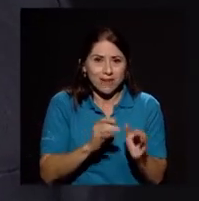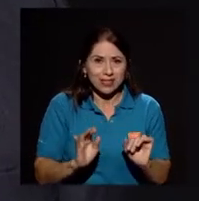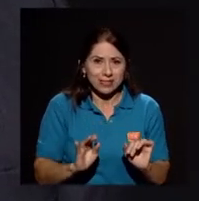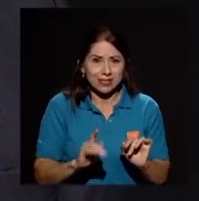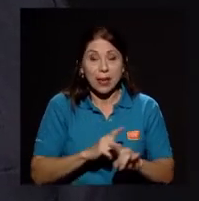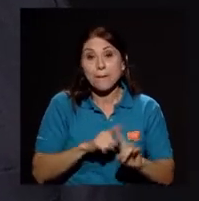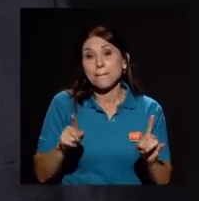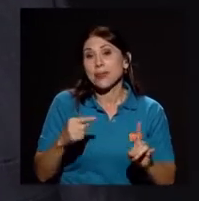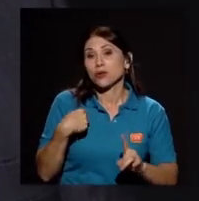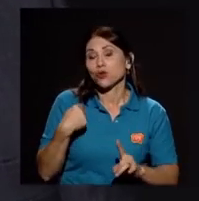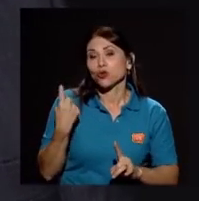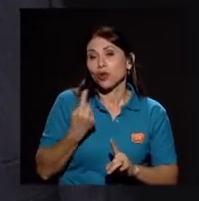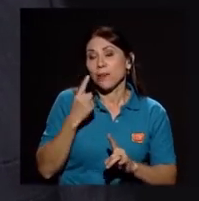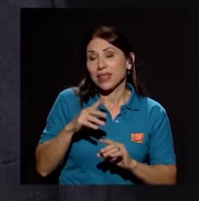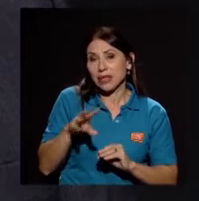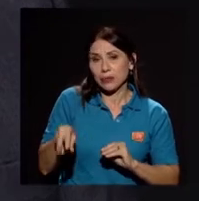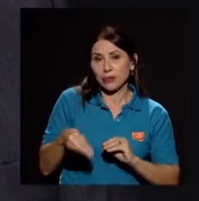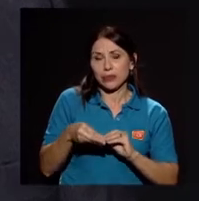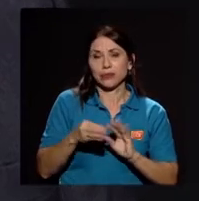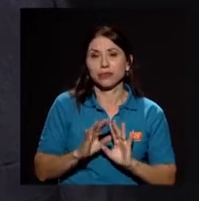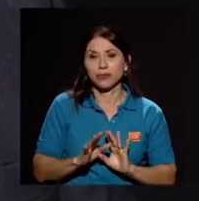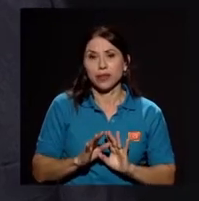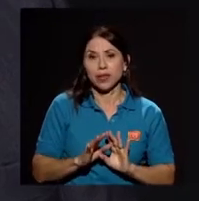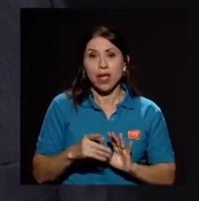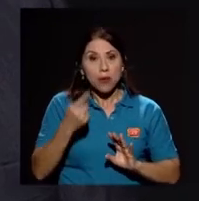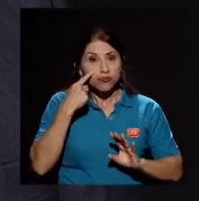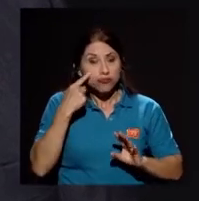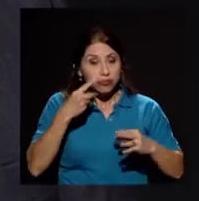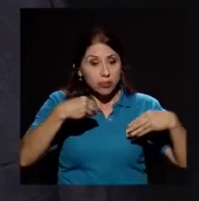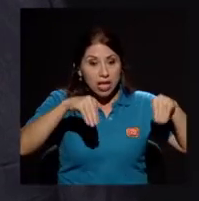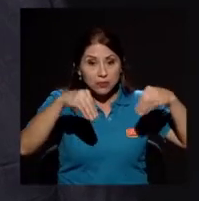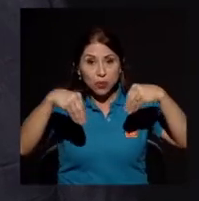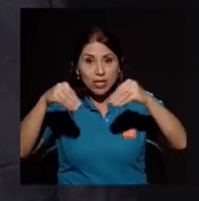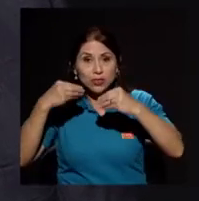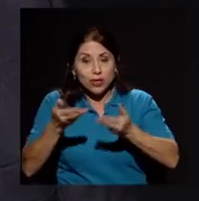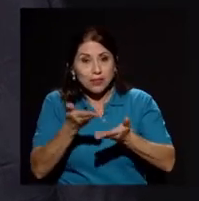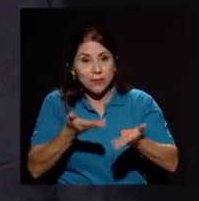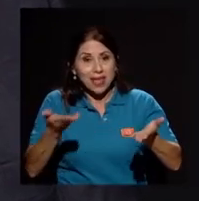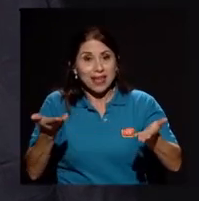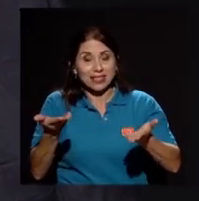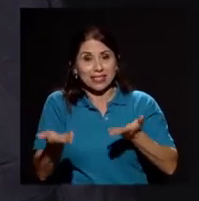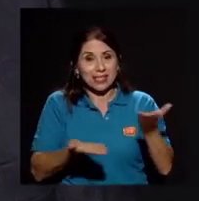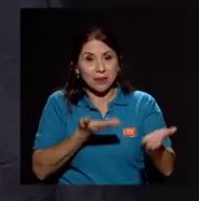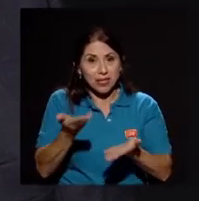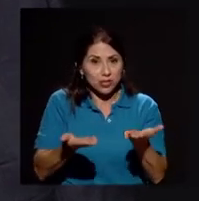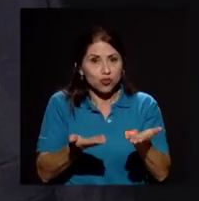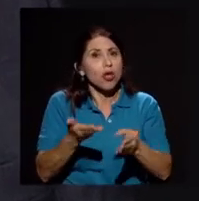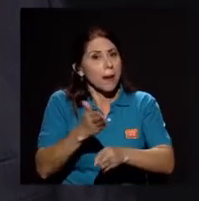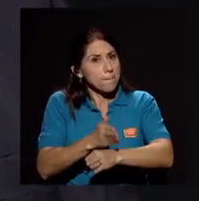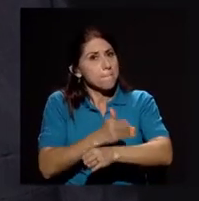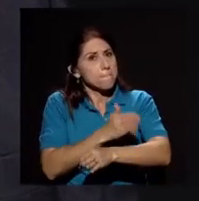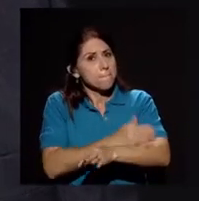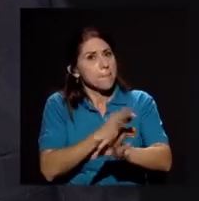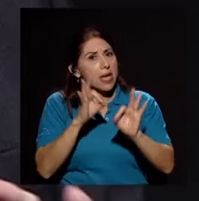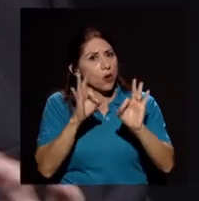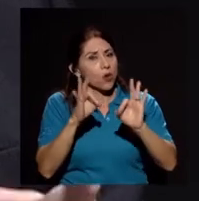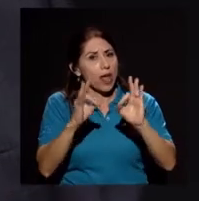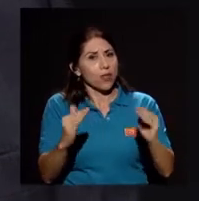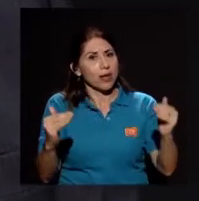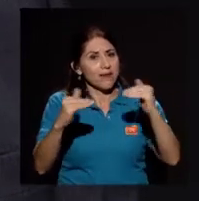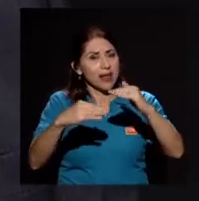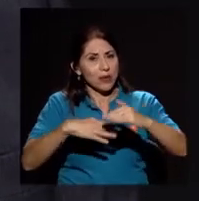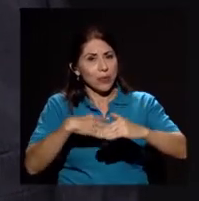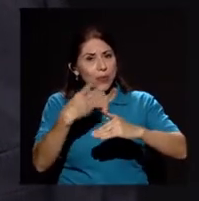pequeña acotación ciertamente exportaciones de bienes y servicios han sido en el evento que han mejorado el entorno externo el